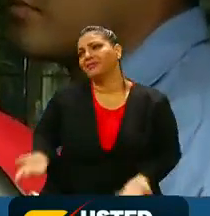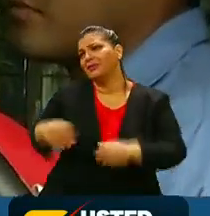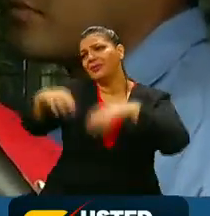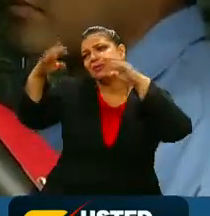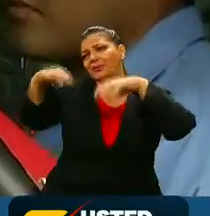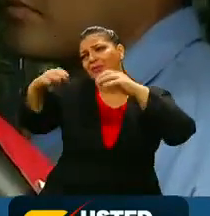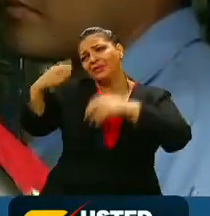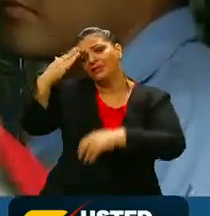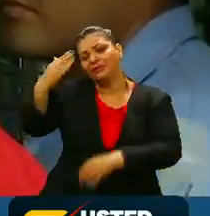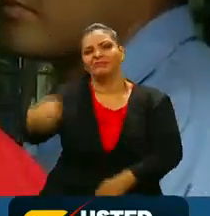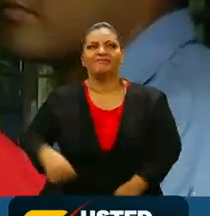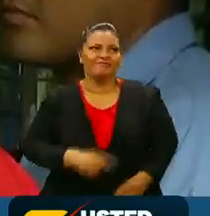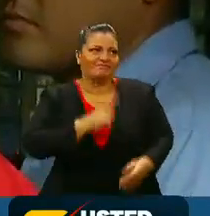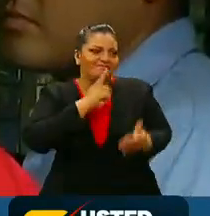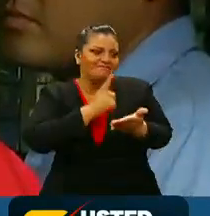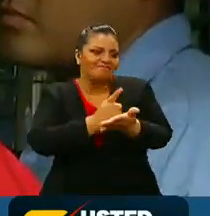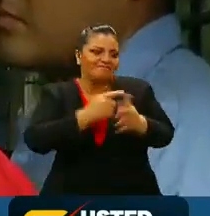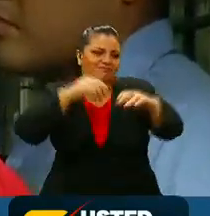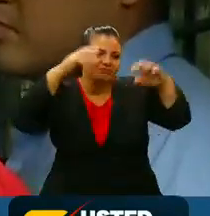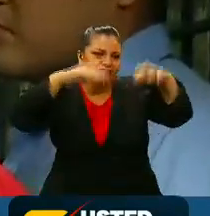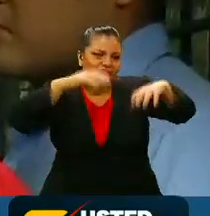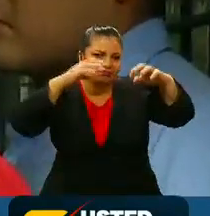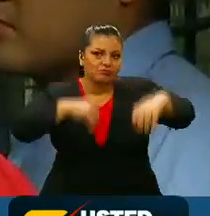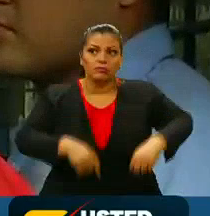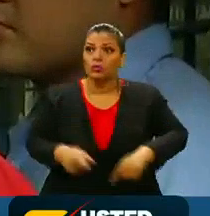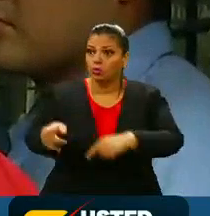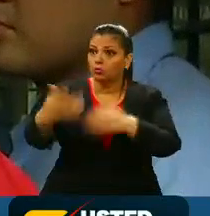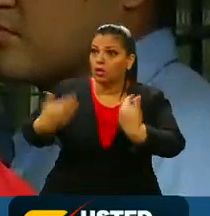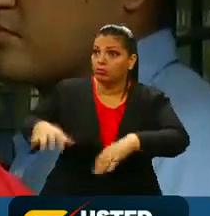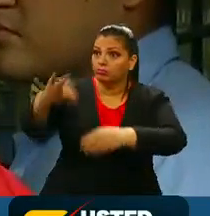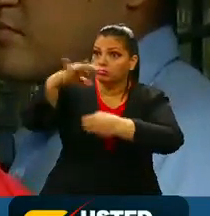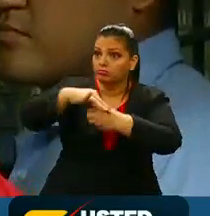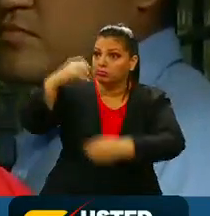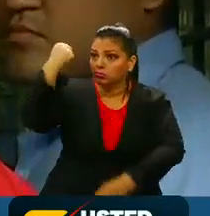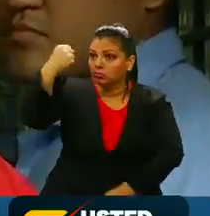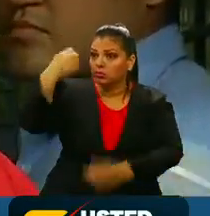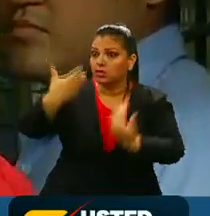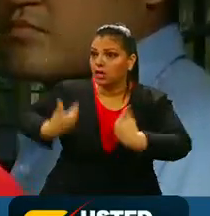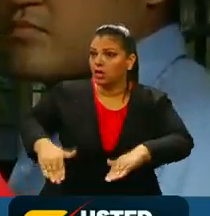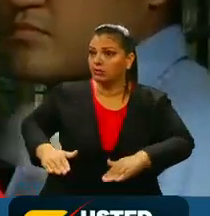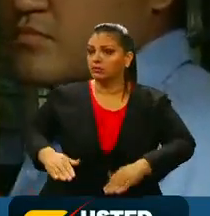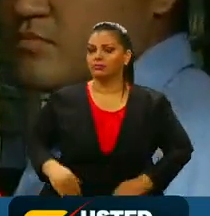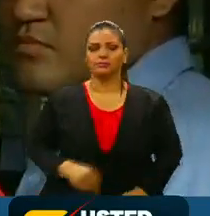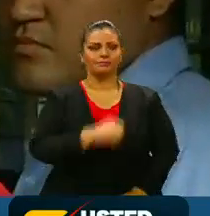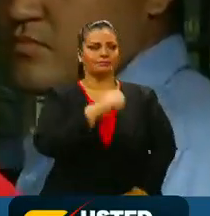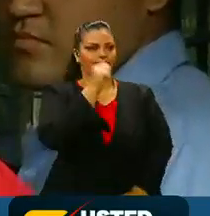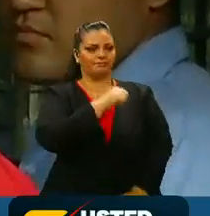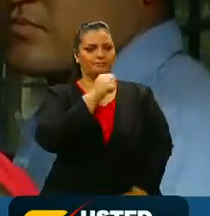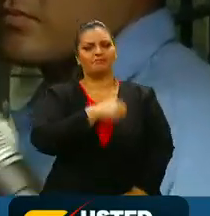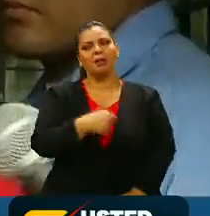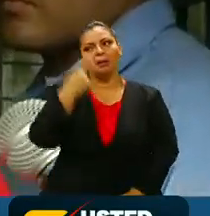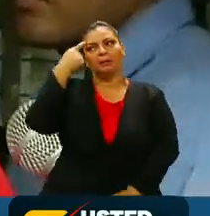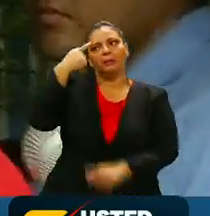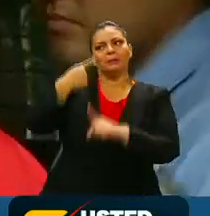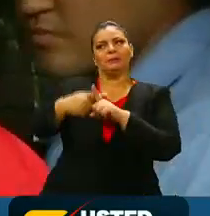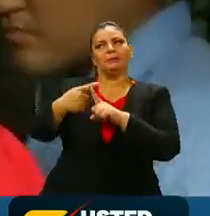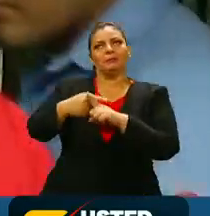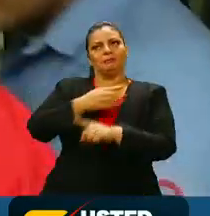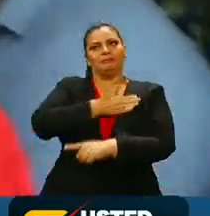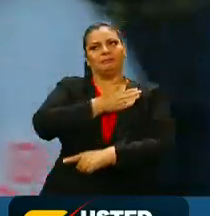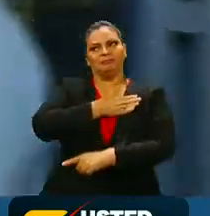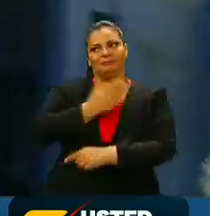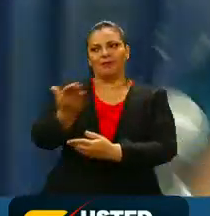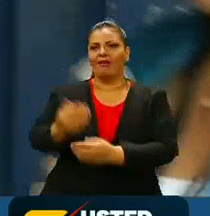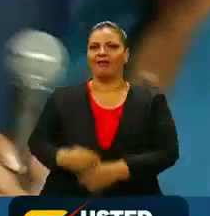están de mañana lloviendo. Lo importante es ejercer este derecho civil. Así es, señorita. Hacerlo con optimismo. Con optimismo, confianza.